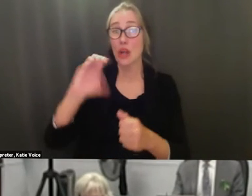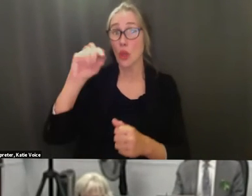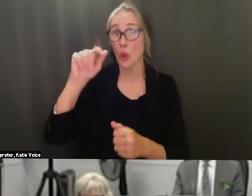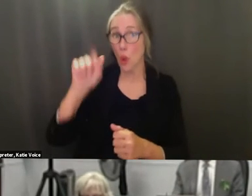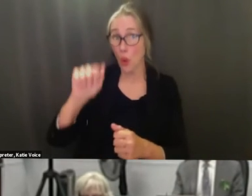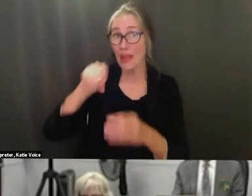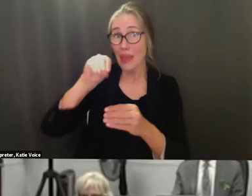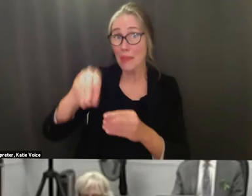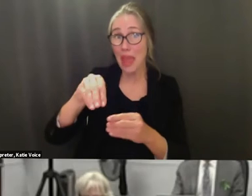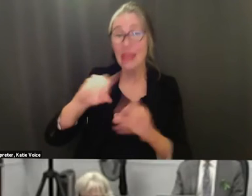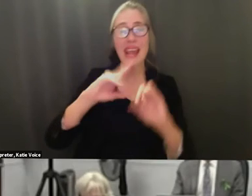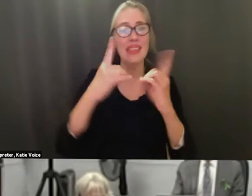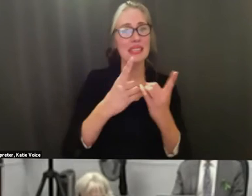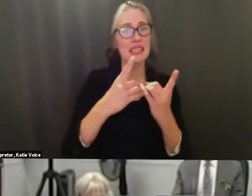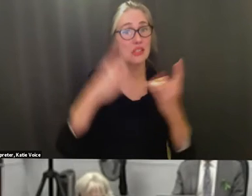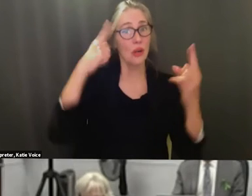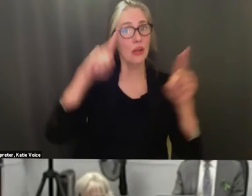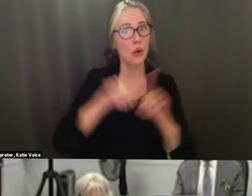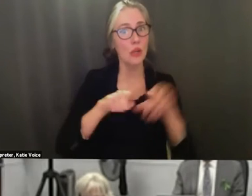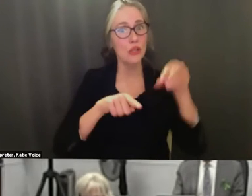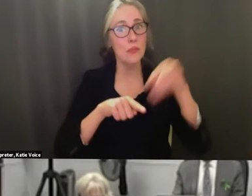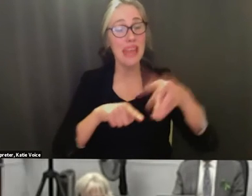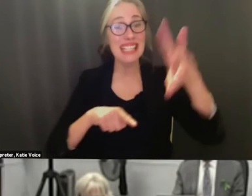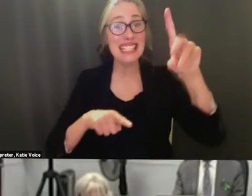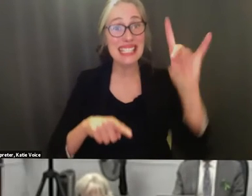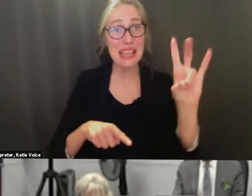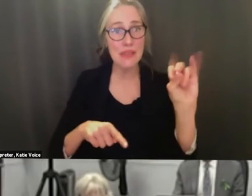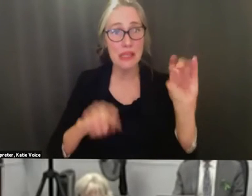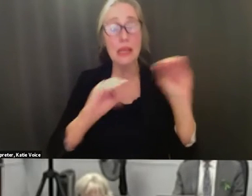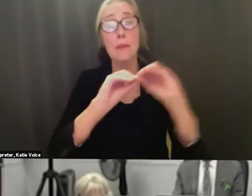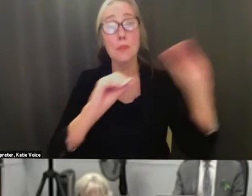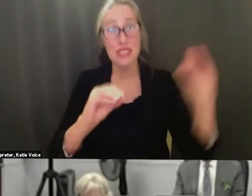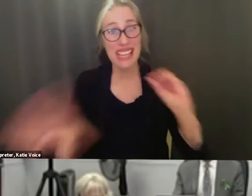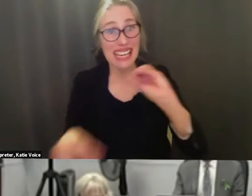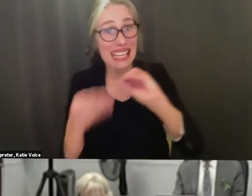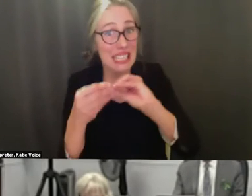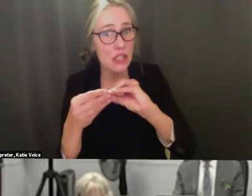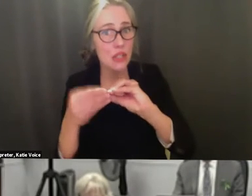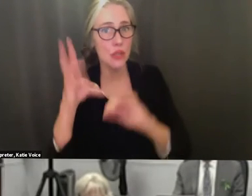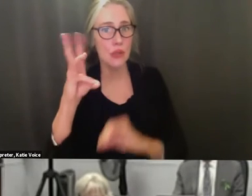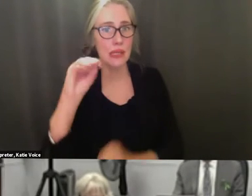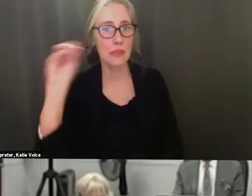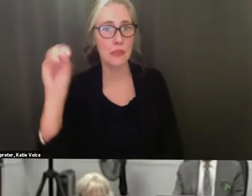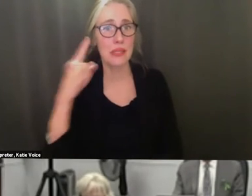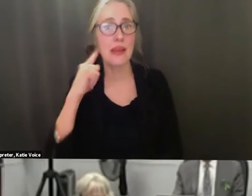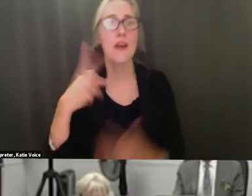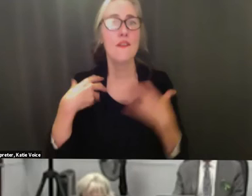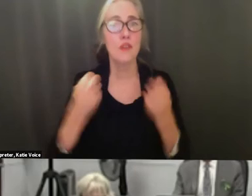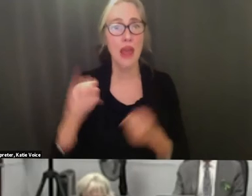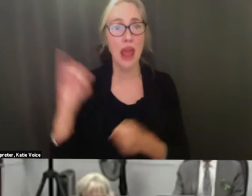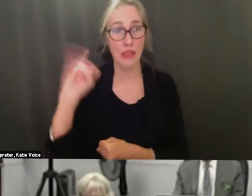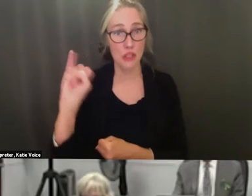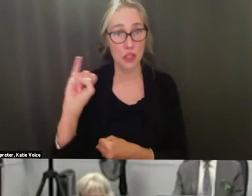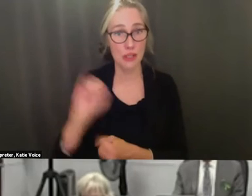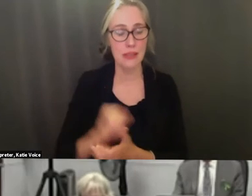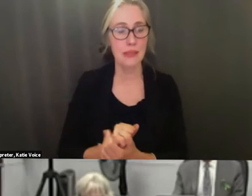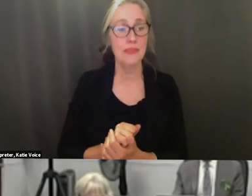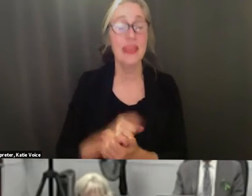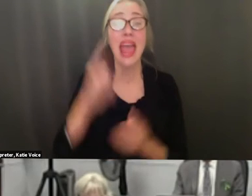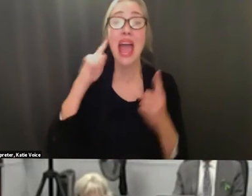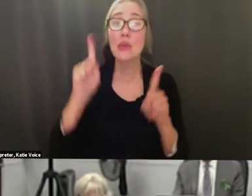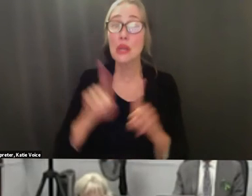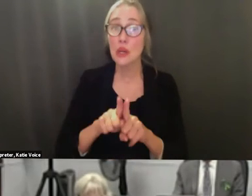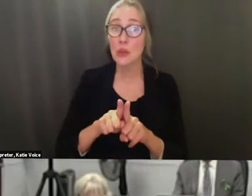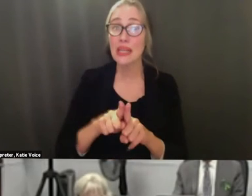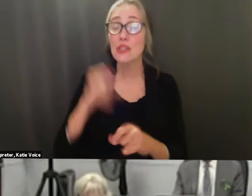del 6% en este incremento respecto al seguro de vida y también estipendios bilingües a aquellas personas que califiquen para